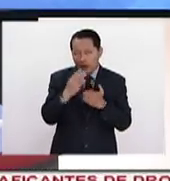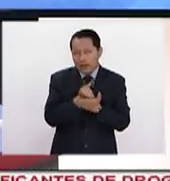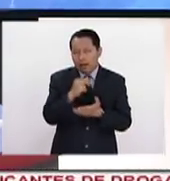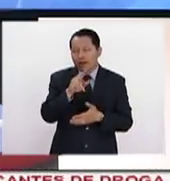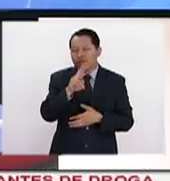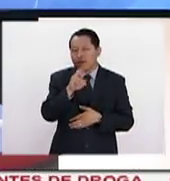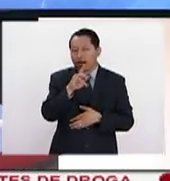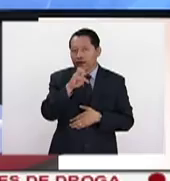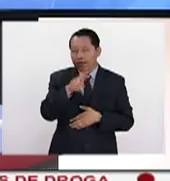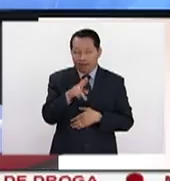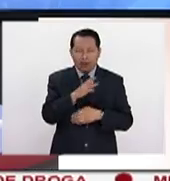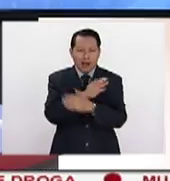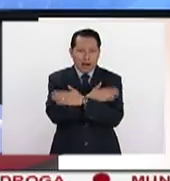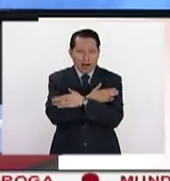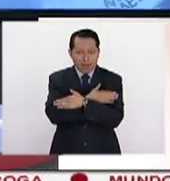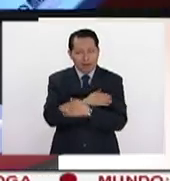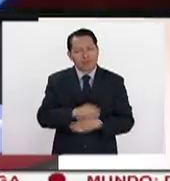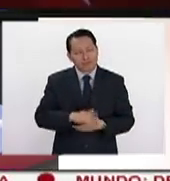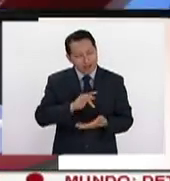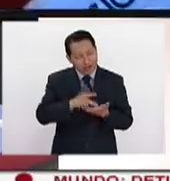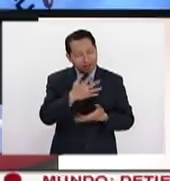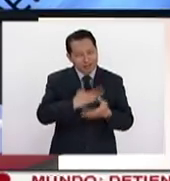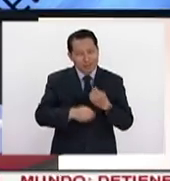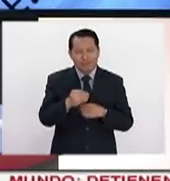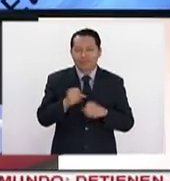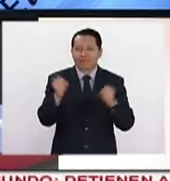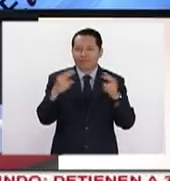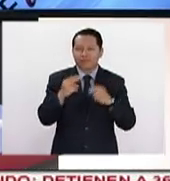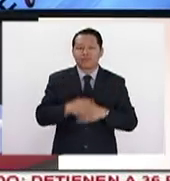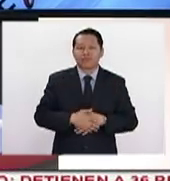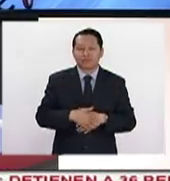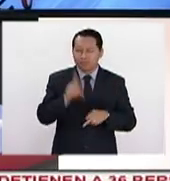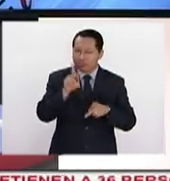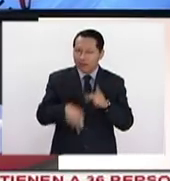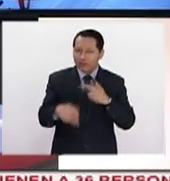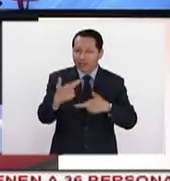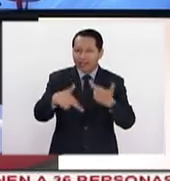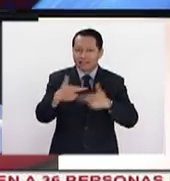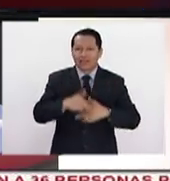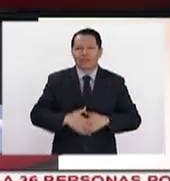abrazo. Gracias a ustedes. Hasta luego. Vamos a hacer una pausa, regresamos.